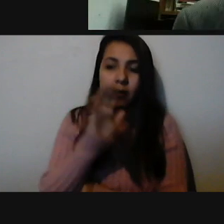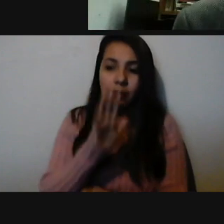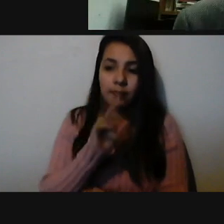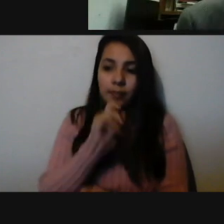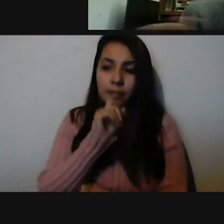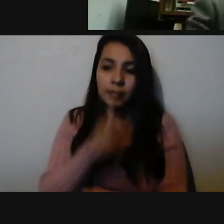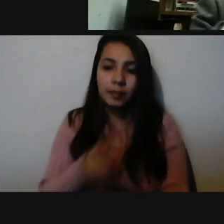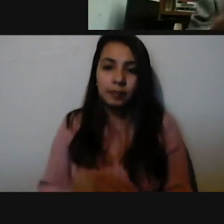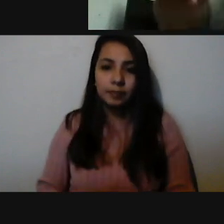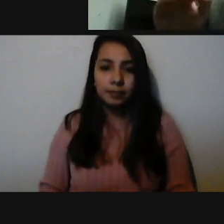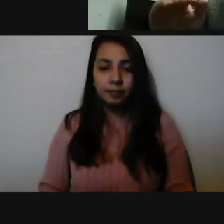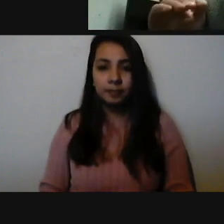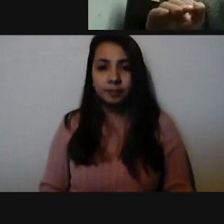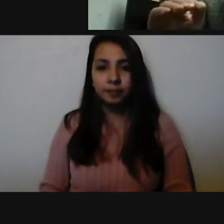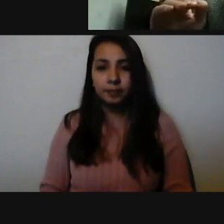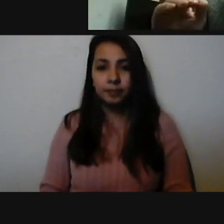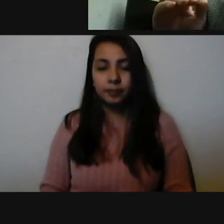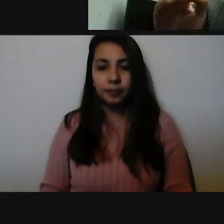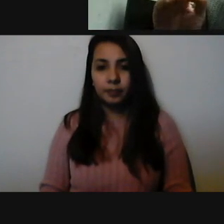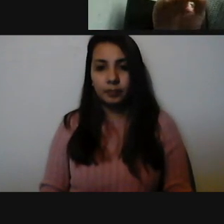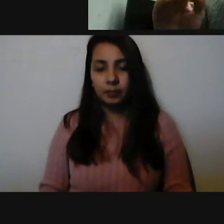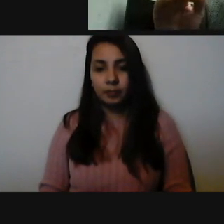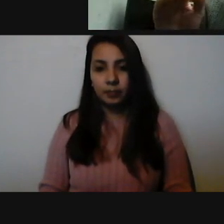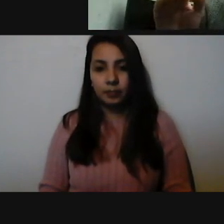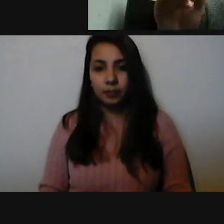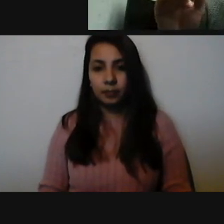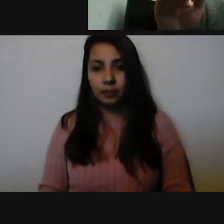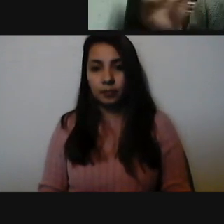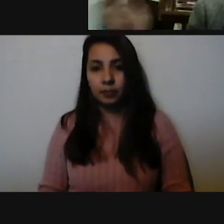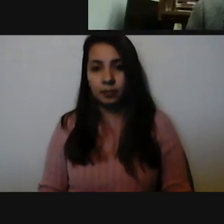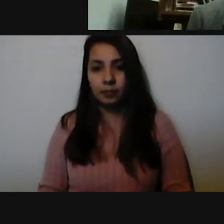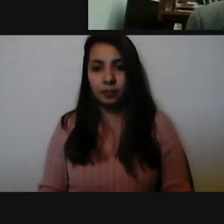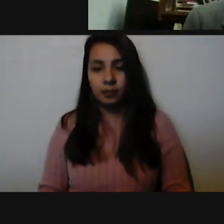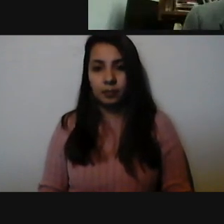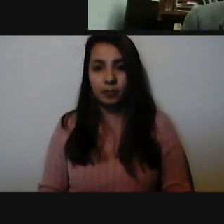las diferentes interacciones en las superficies minerales también.